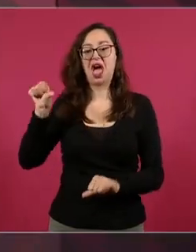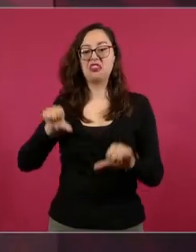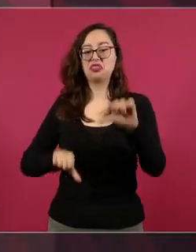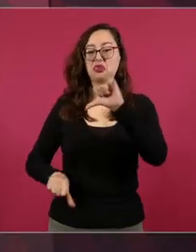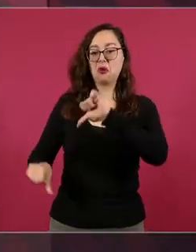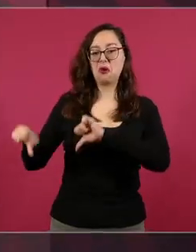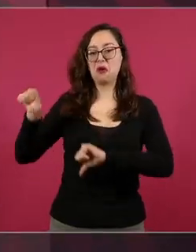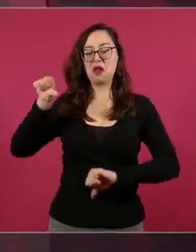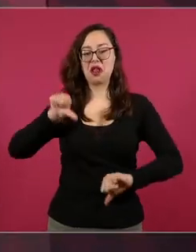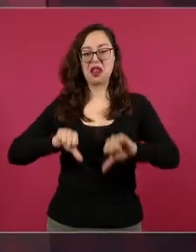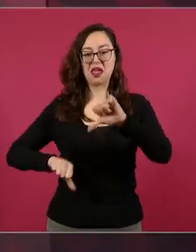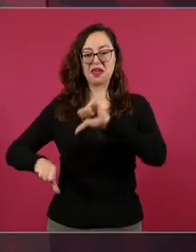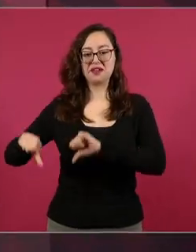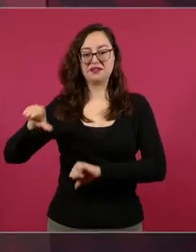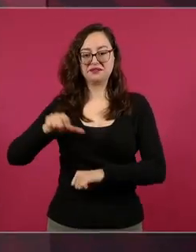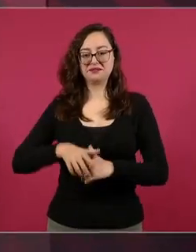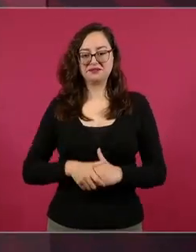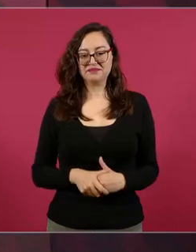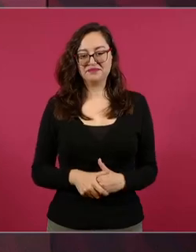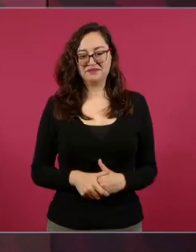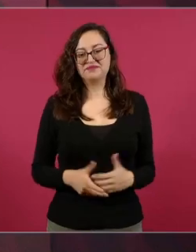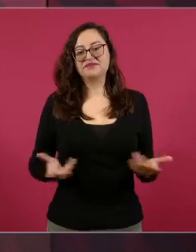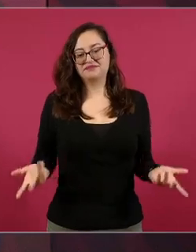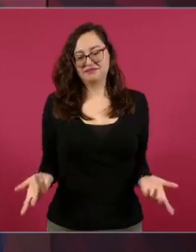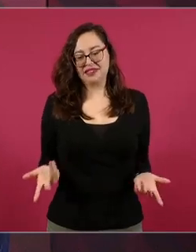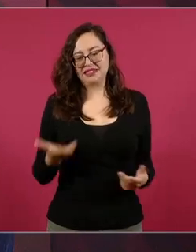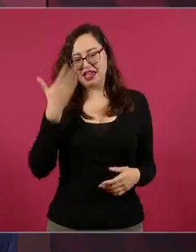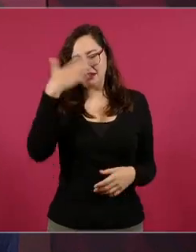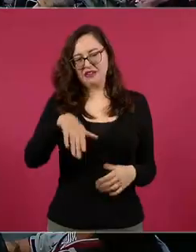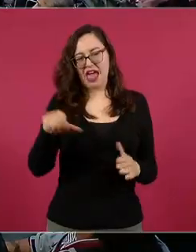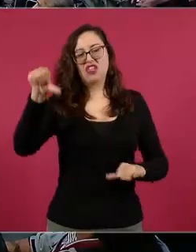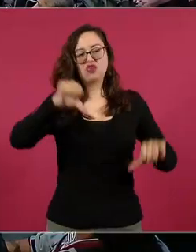porque se dio bastante atole.